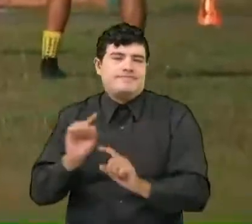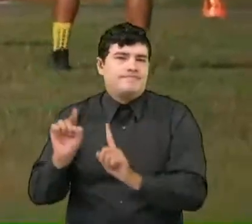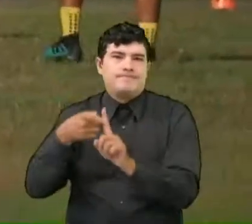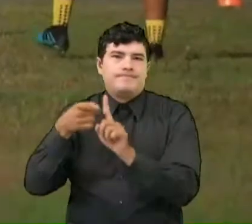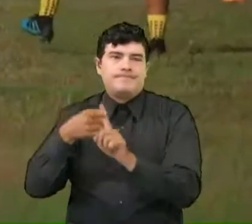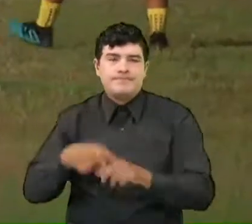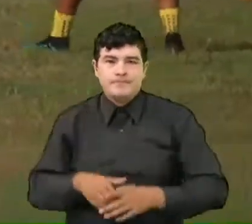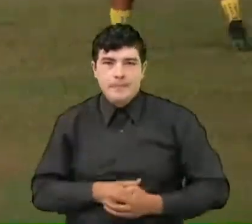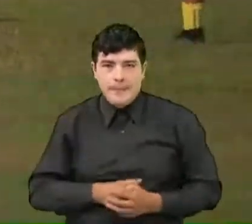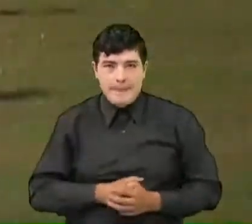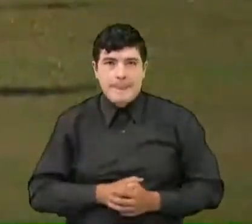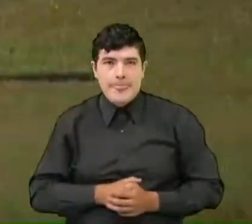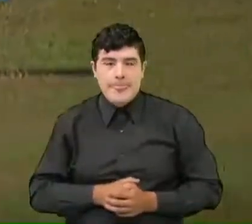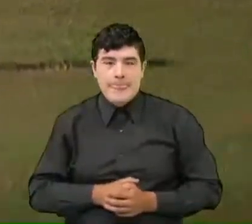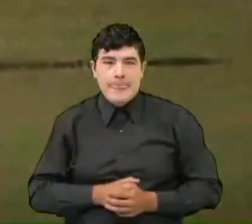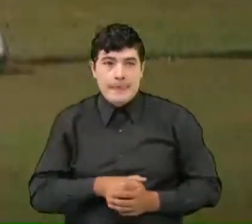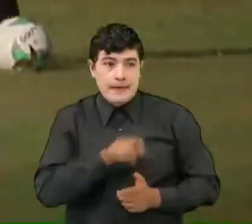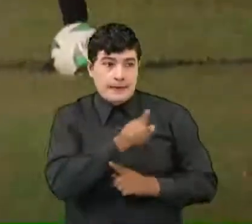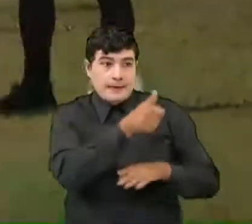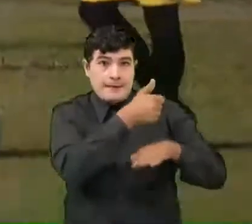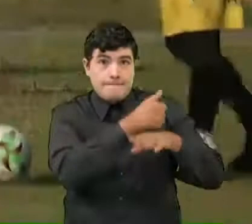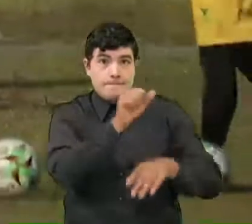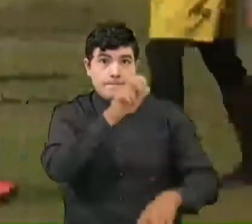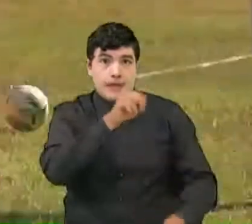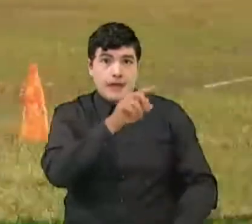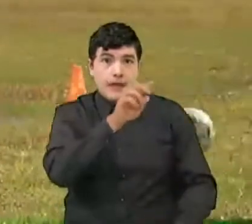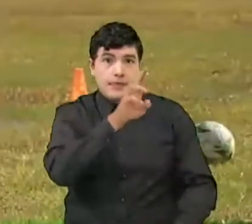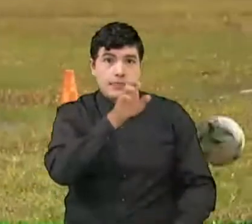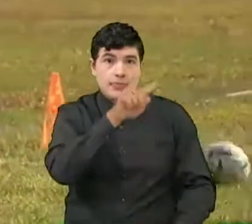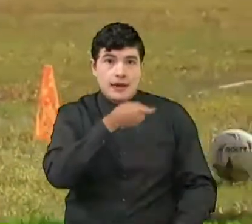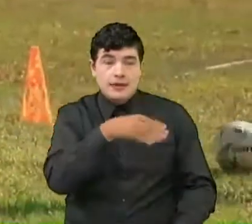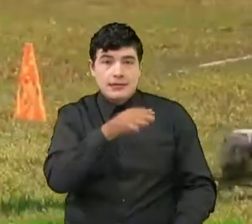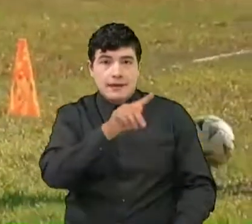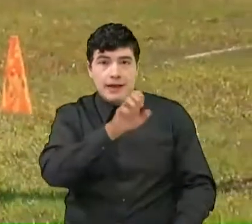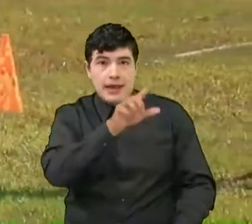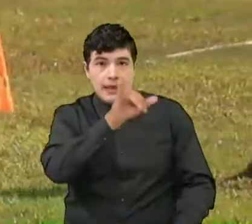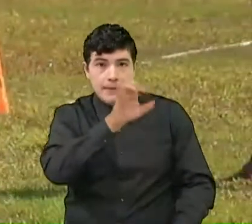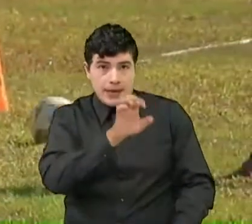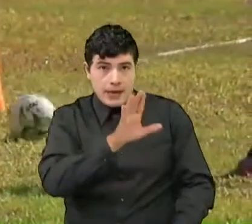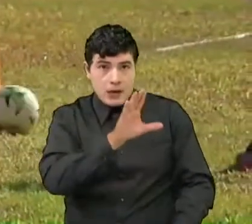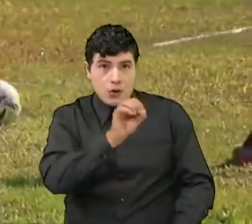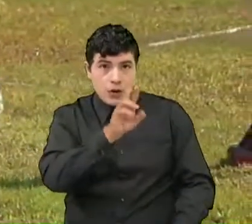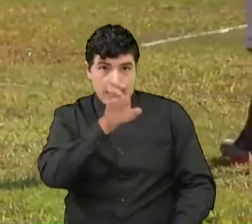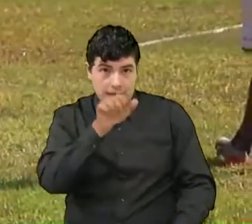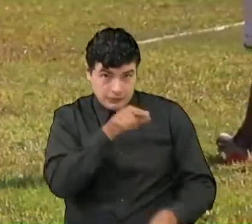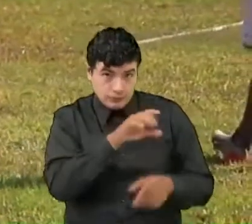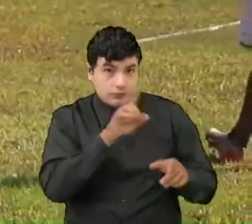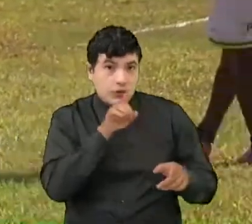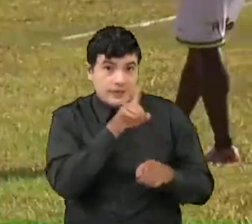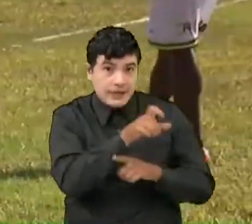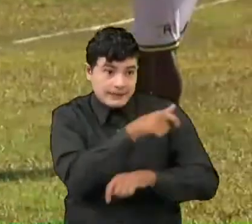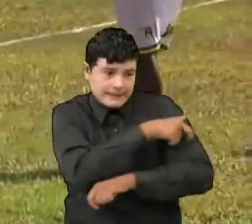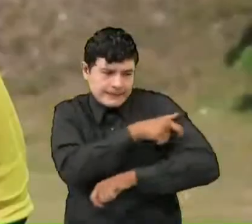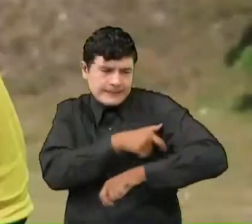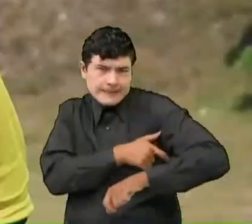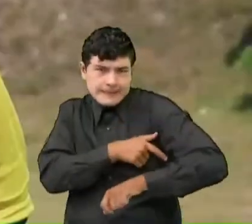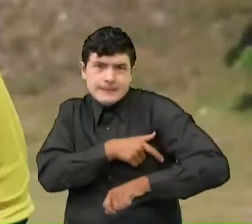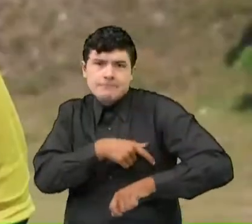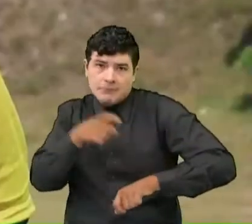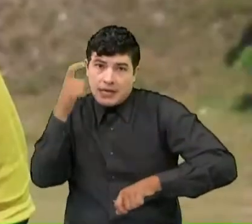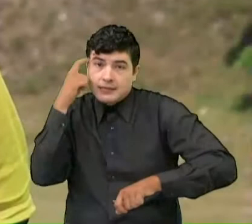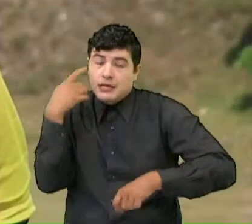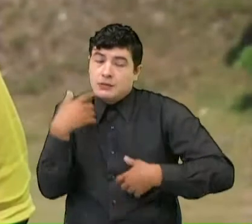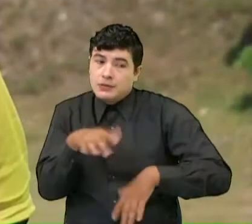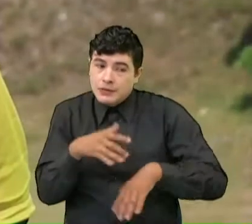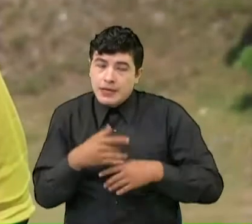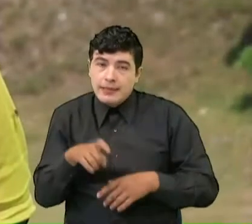Y su capitán, Andrés Felipe Correa, sabe que el momento no está para dar ventajas y que al frente tendrán a un digno rival. Pienso que es un